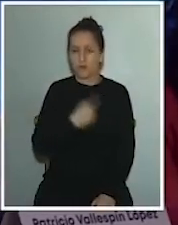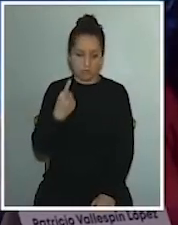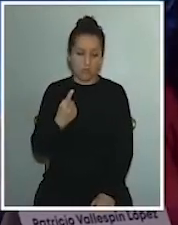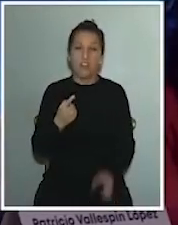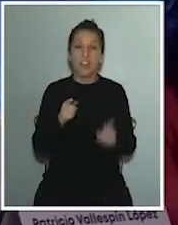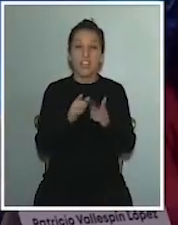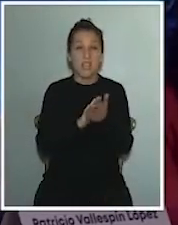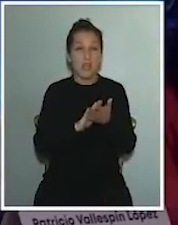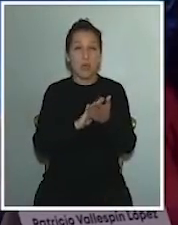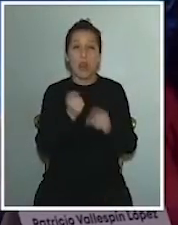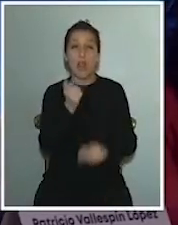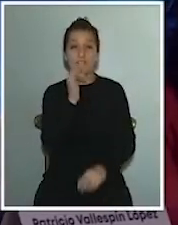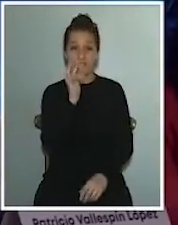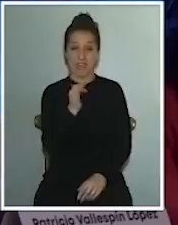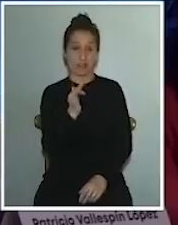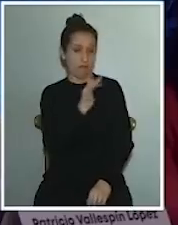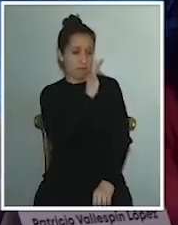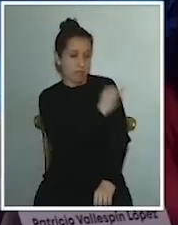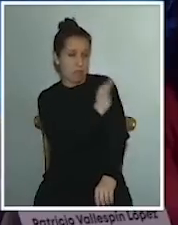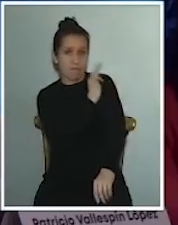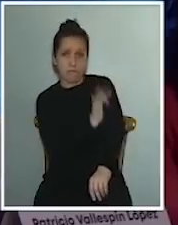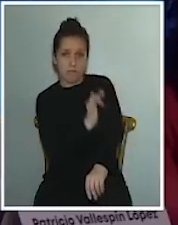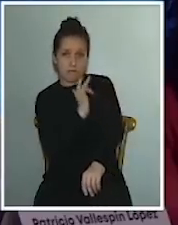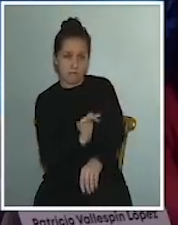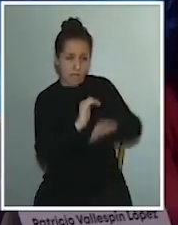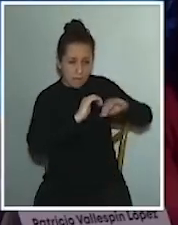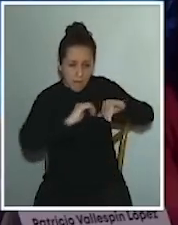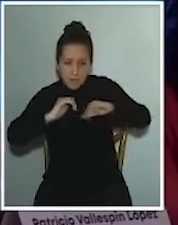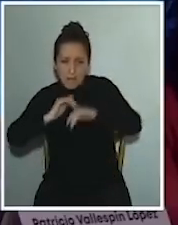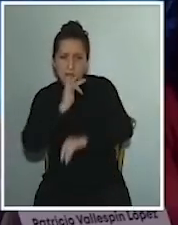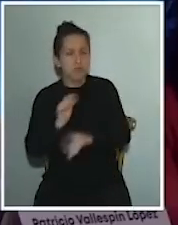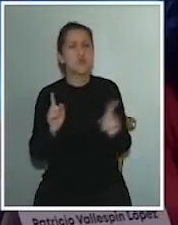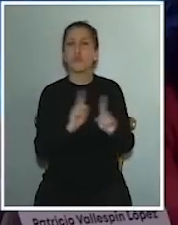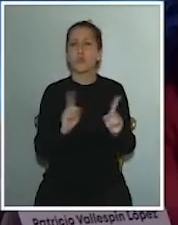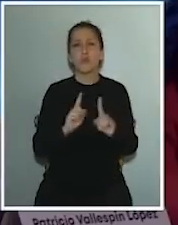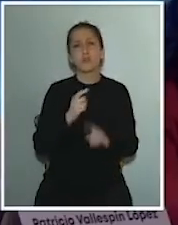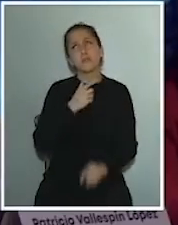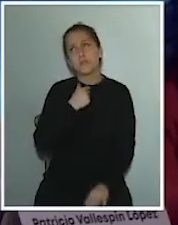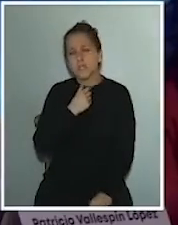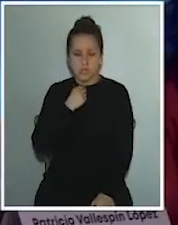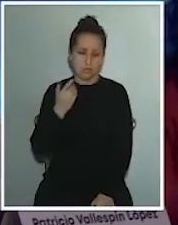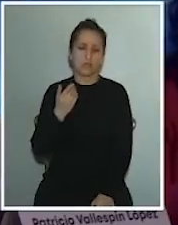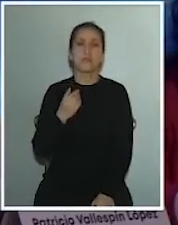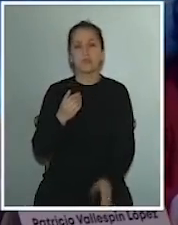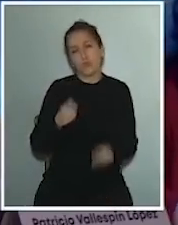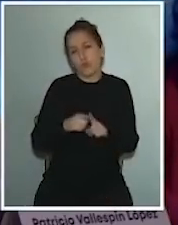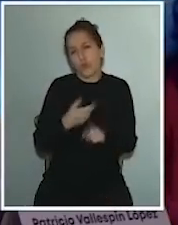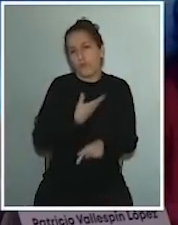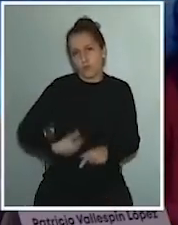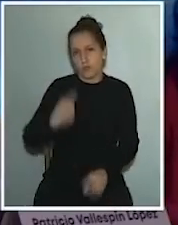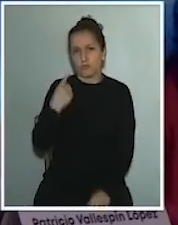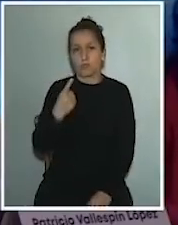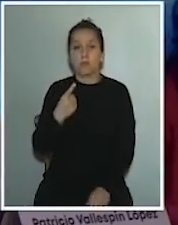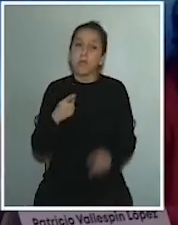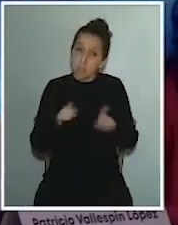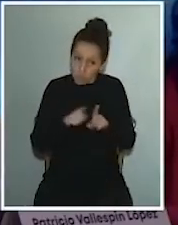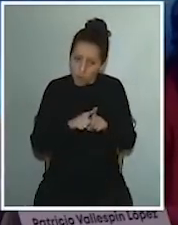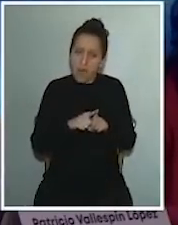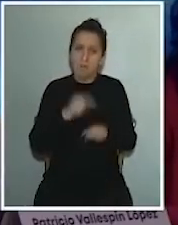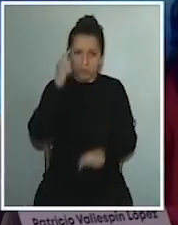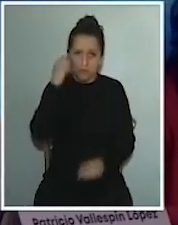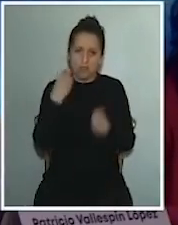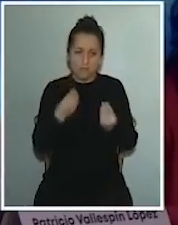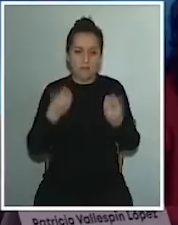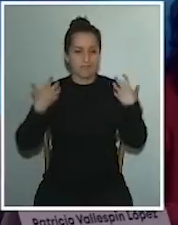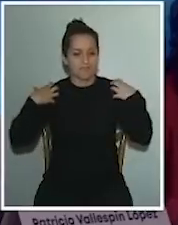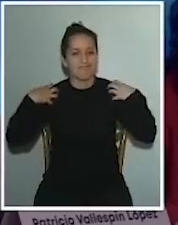Pero eso no quiere decir que uno no crea firmemente en la descentralización en la regionalización en